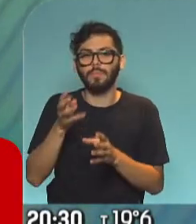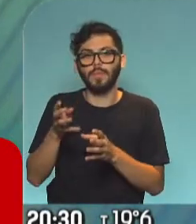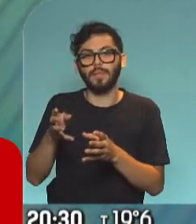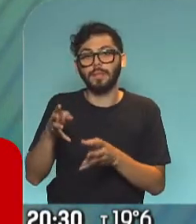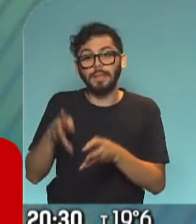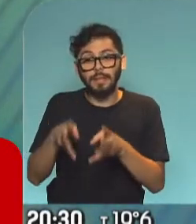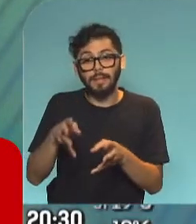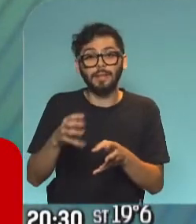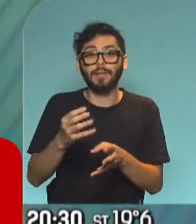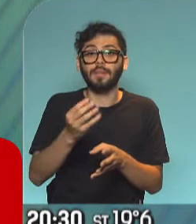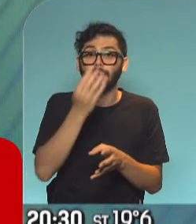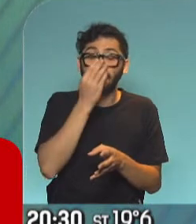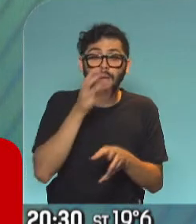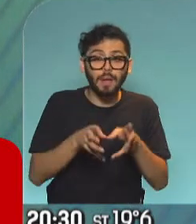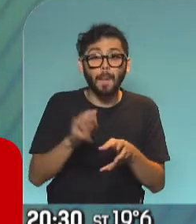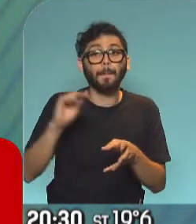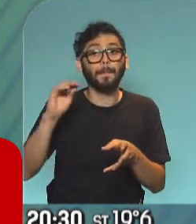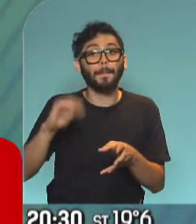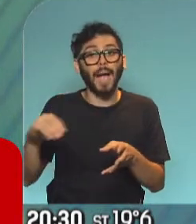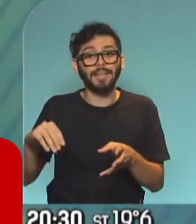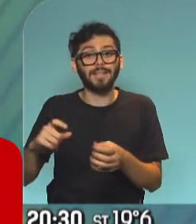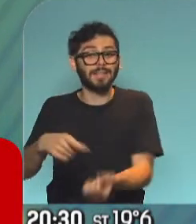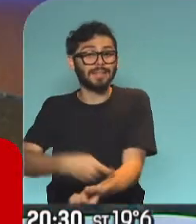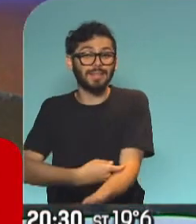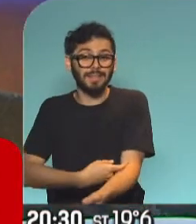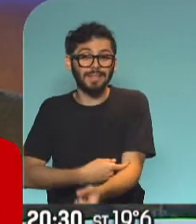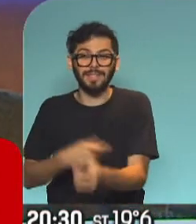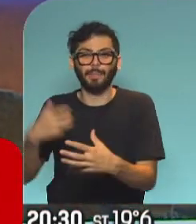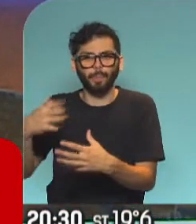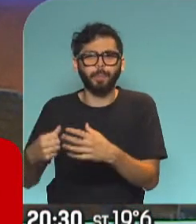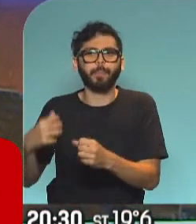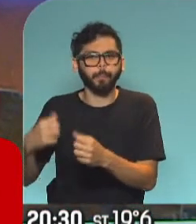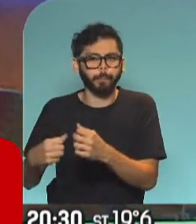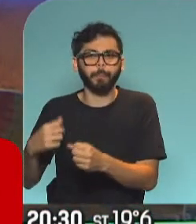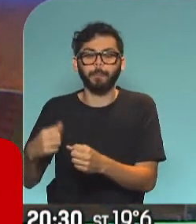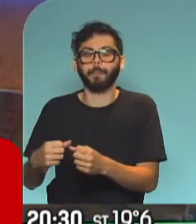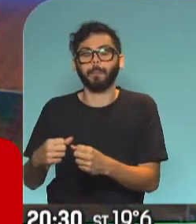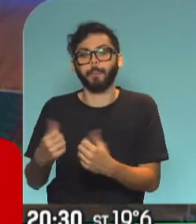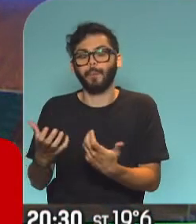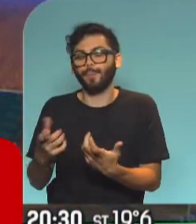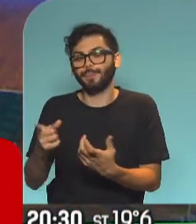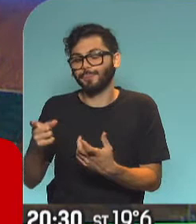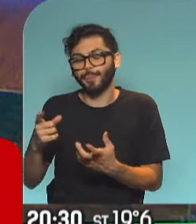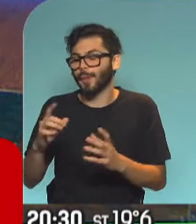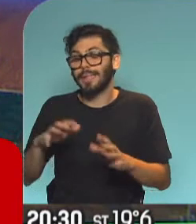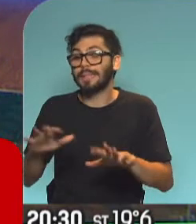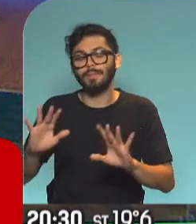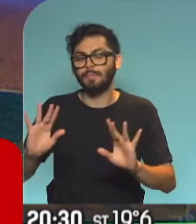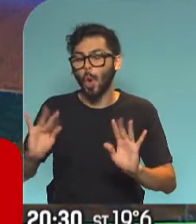respiración, no solo respiración asistida, sino respiración y circulación asistida, que son casos muy